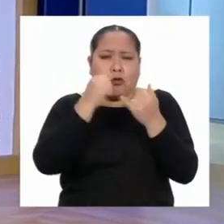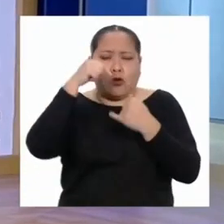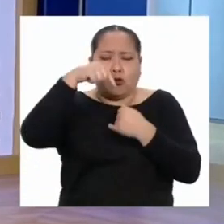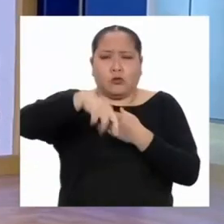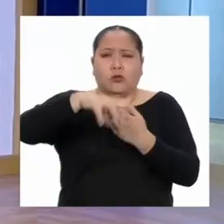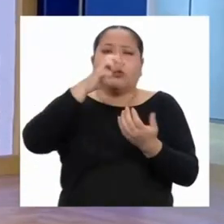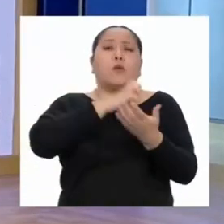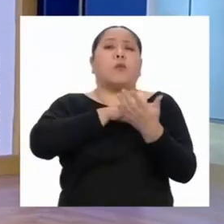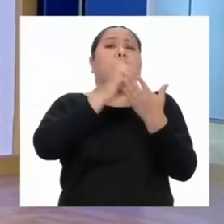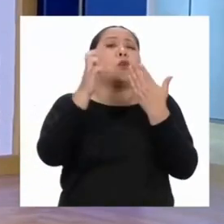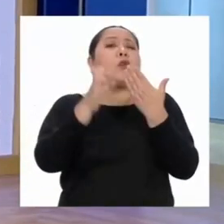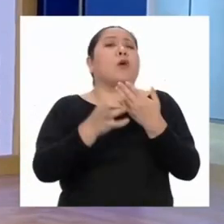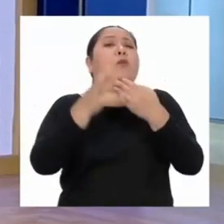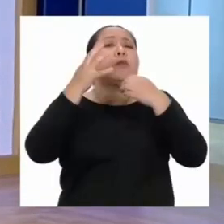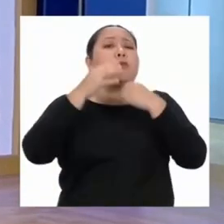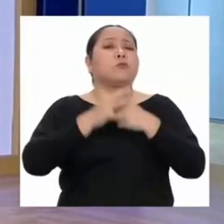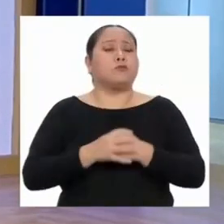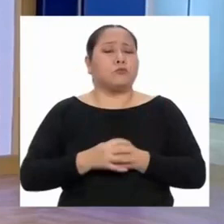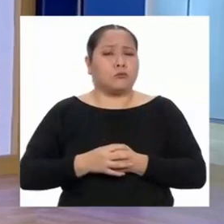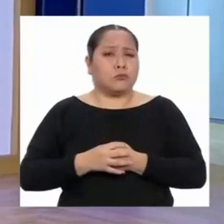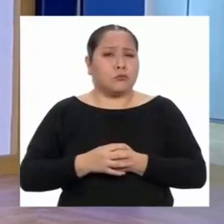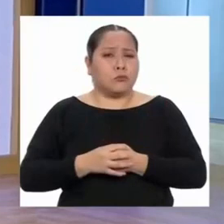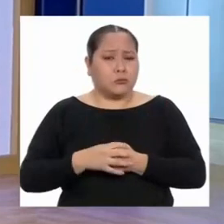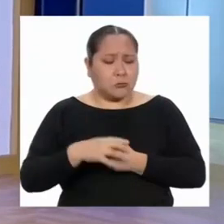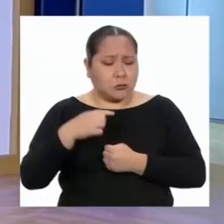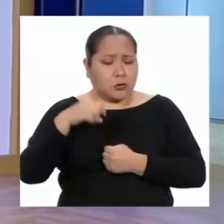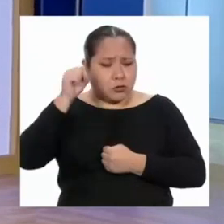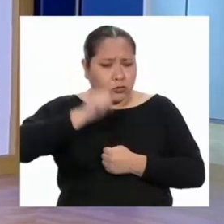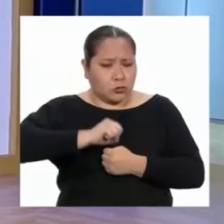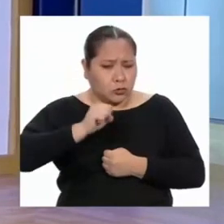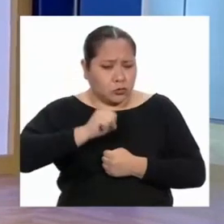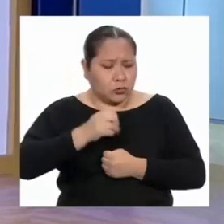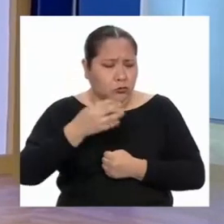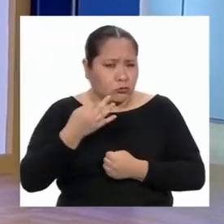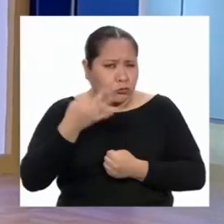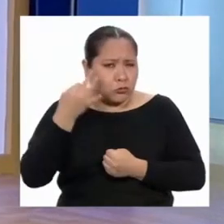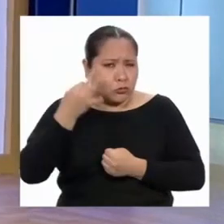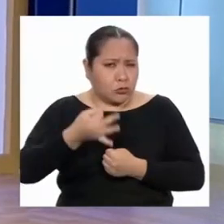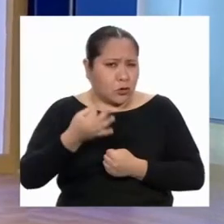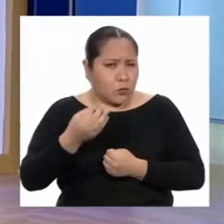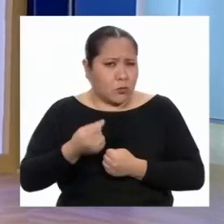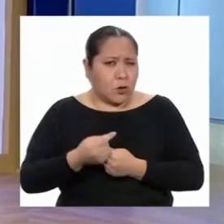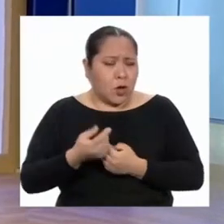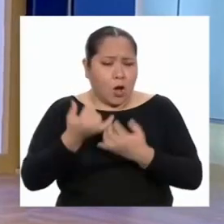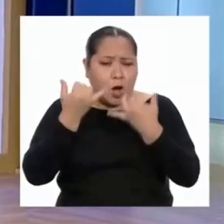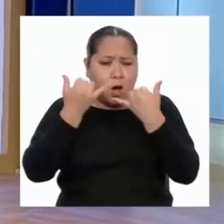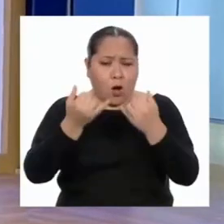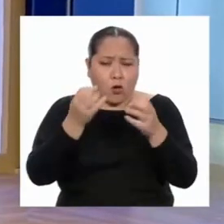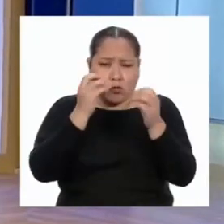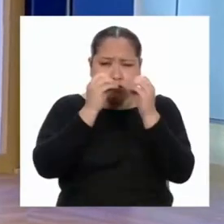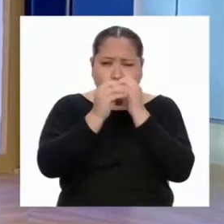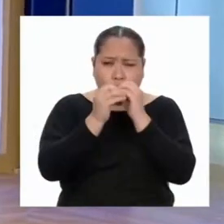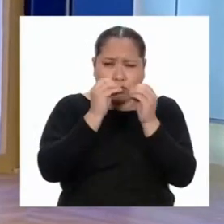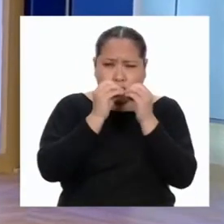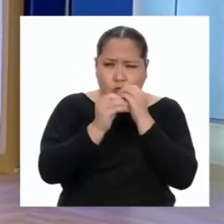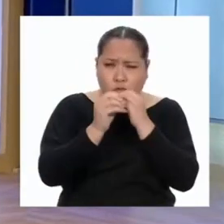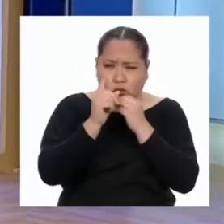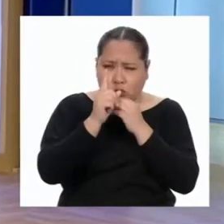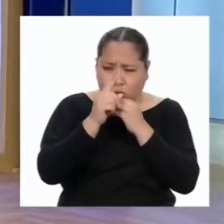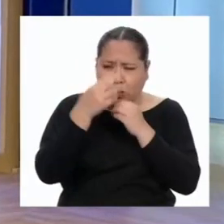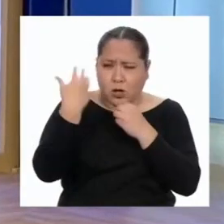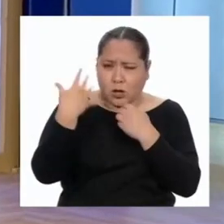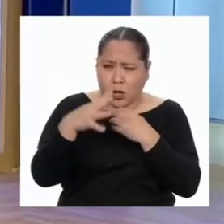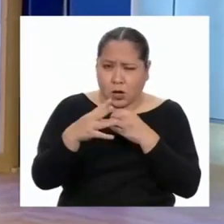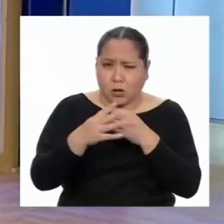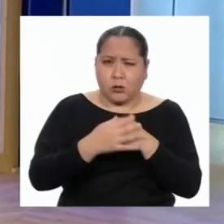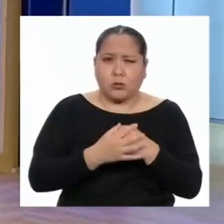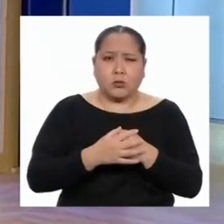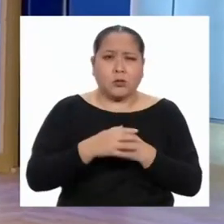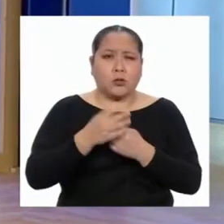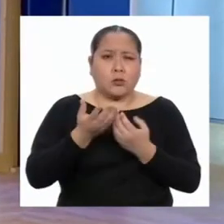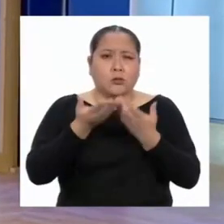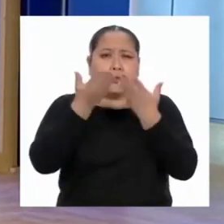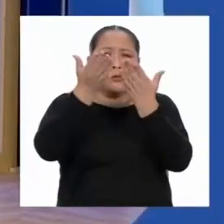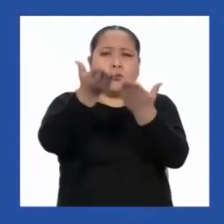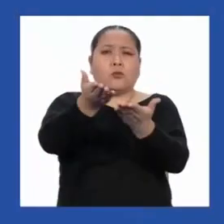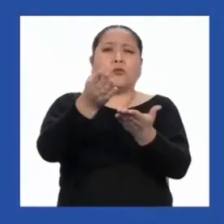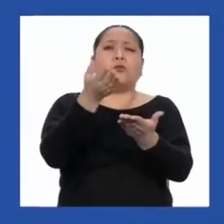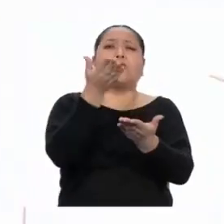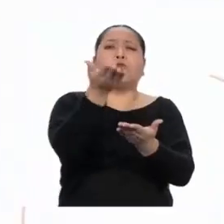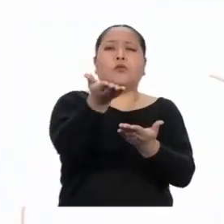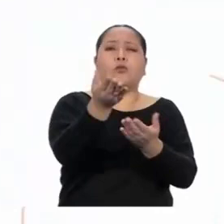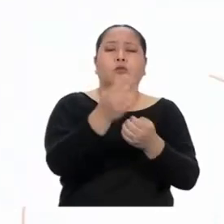este programa. Y como de costumbre, ahora el misterio sin resolver queda en la cancha de